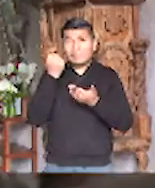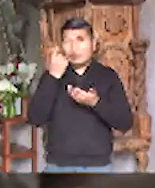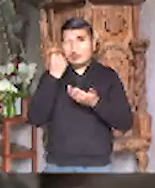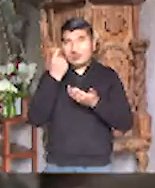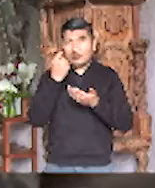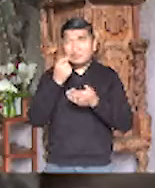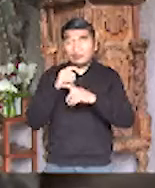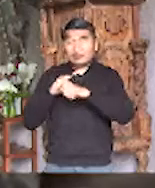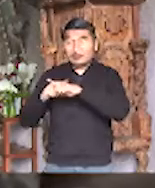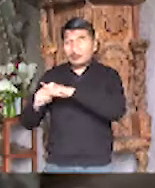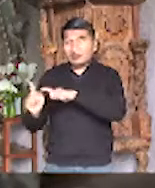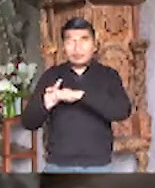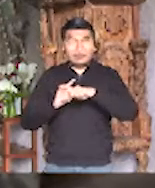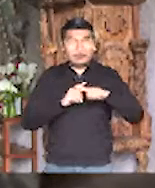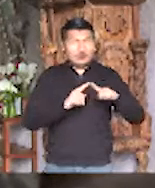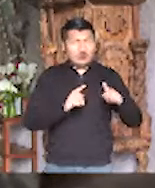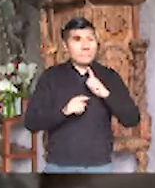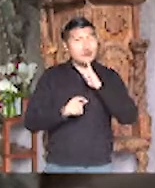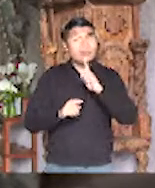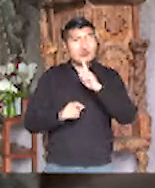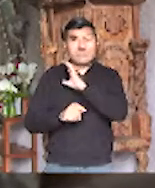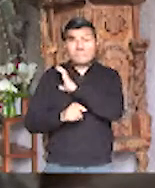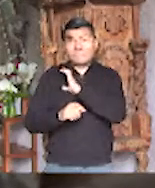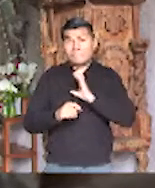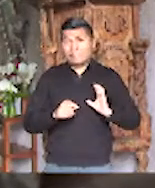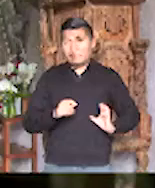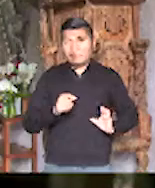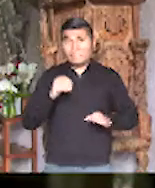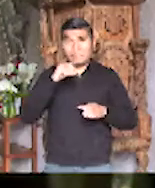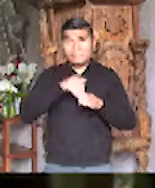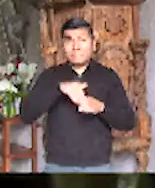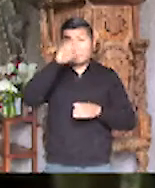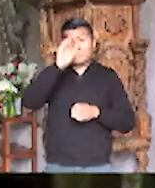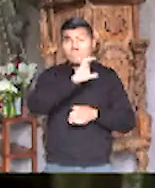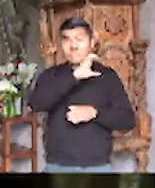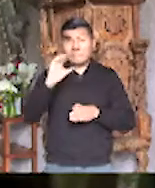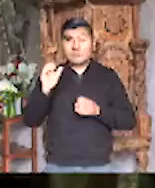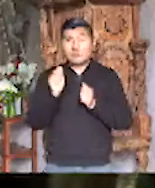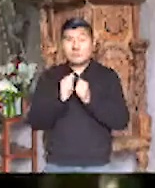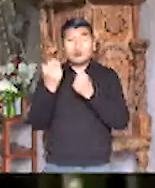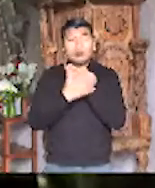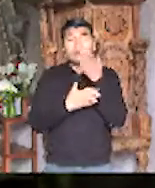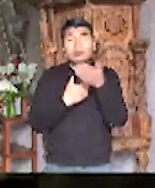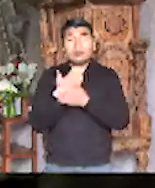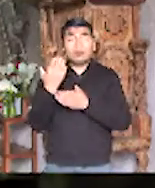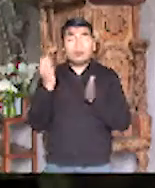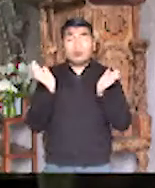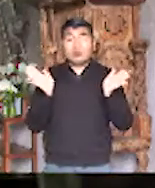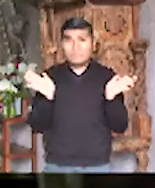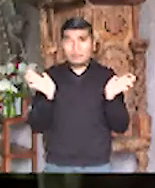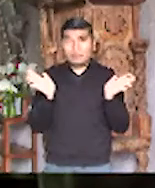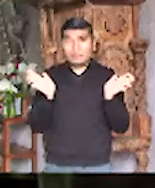distinguir es cristo en la cruz con sus brazos abiertos porque